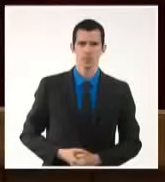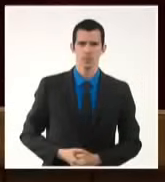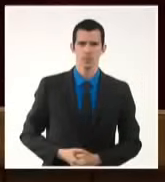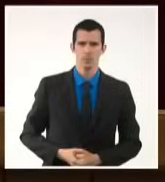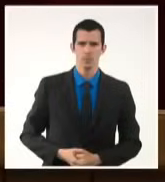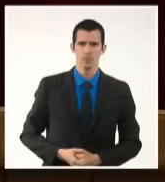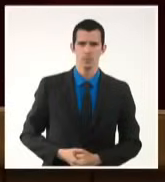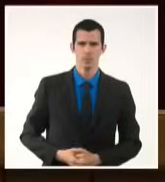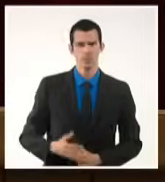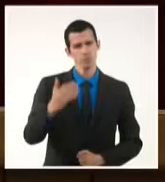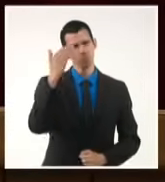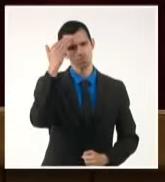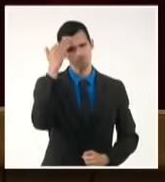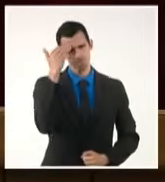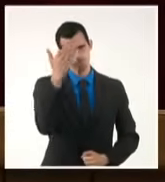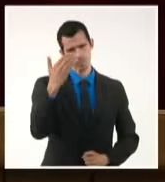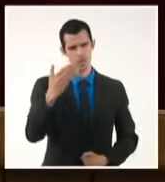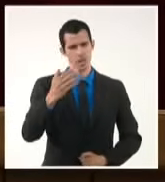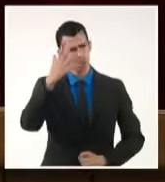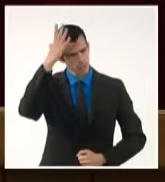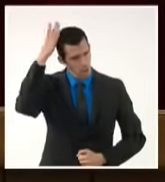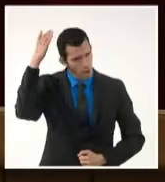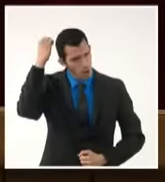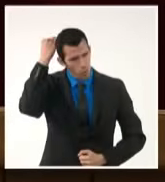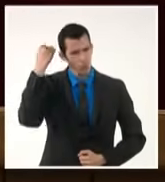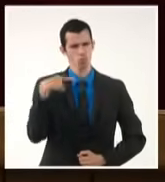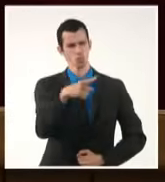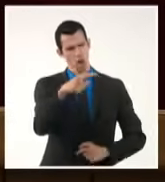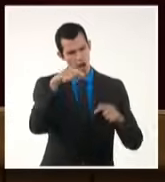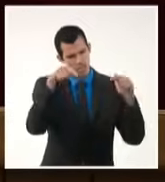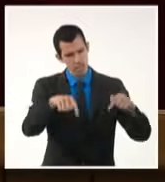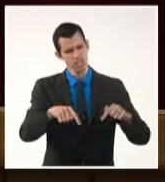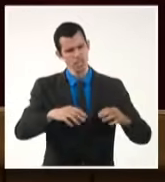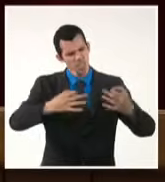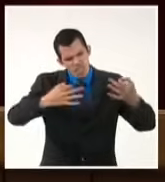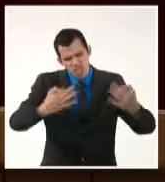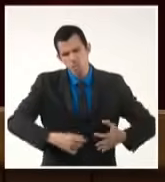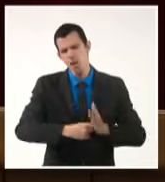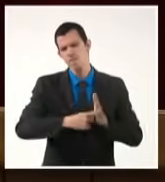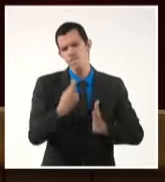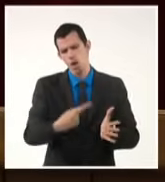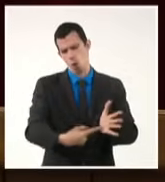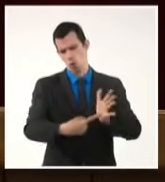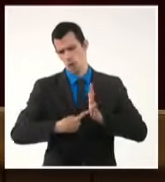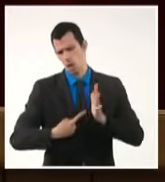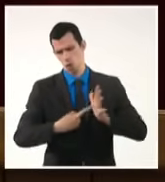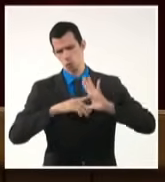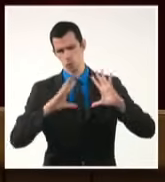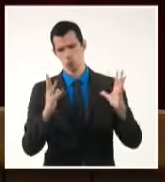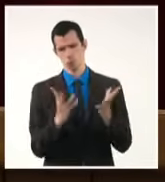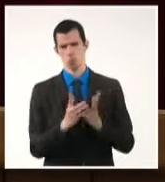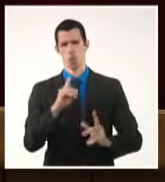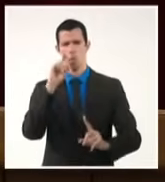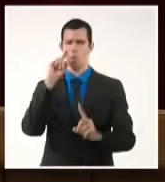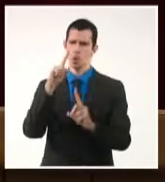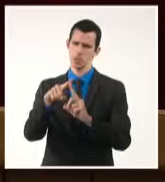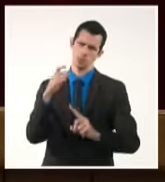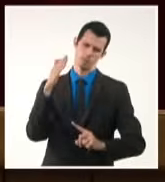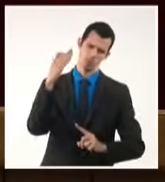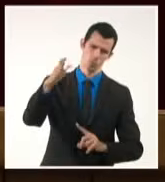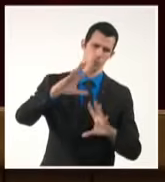Gracias, General de Ejército, por estar y por animarnos siempre a conquistar la próxima meta. Usted